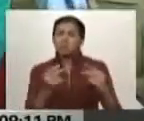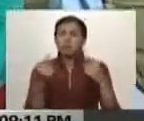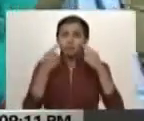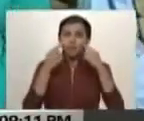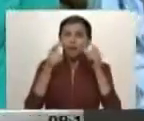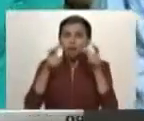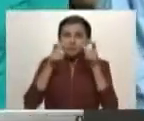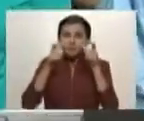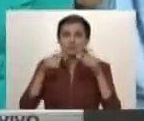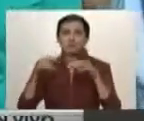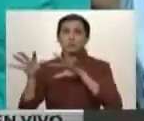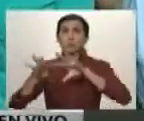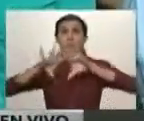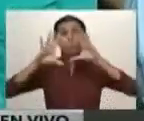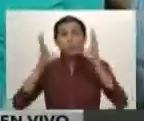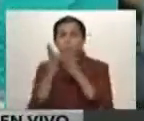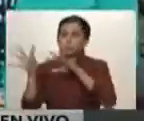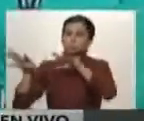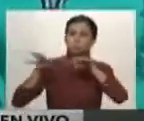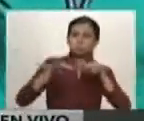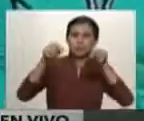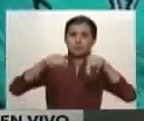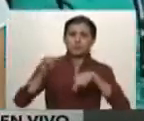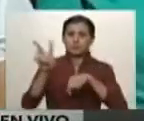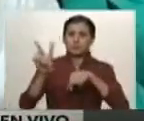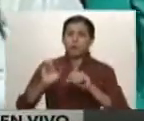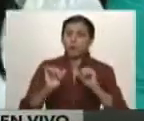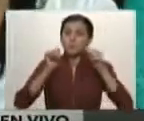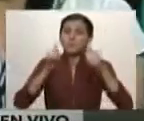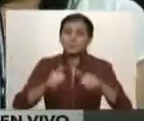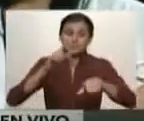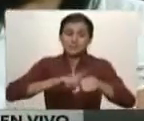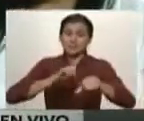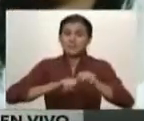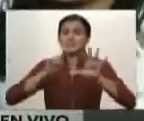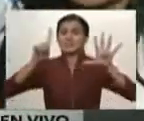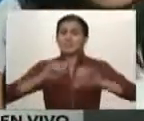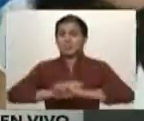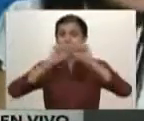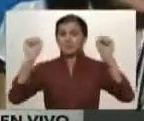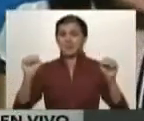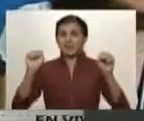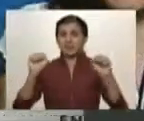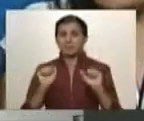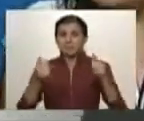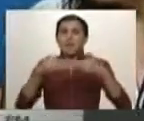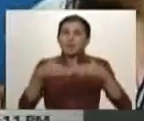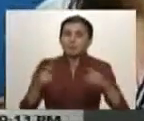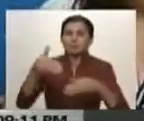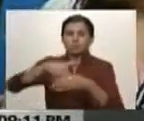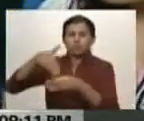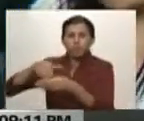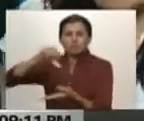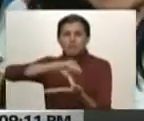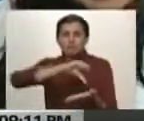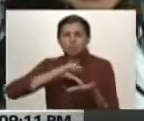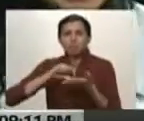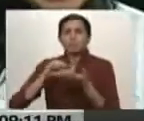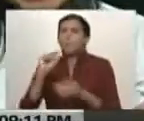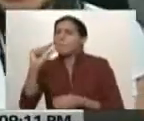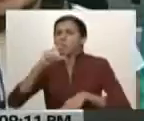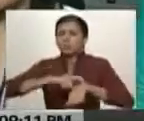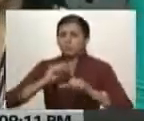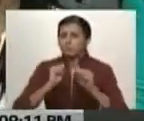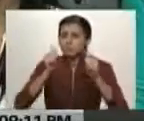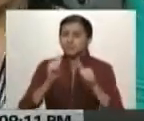este proceso electoral que se celebrará a partir de las 6 de la mañana de este domingo cuando faltan escasas obras para